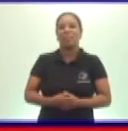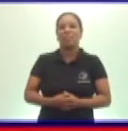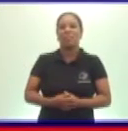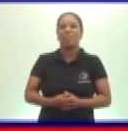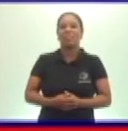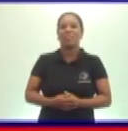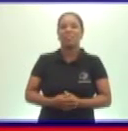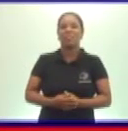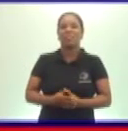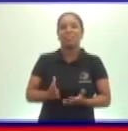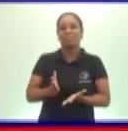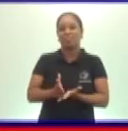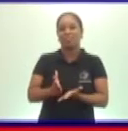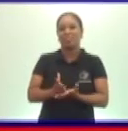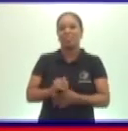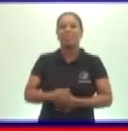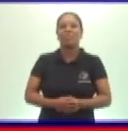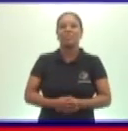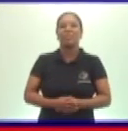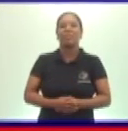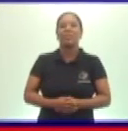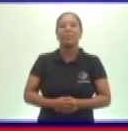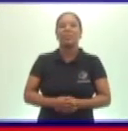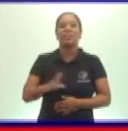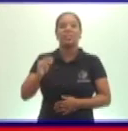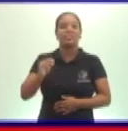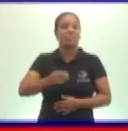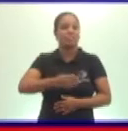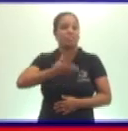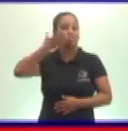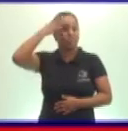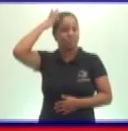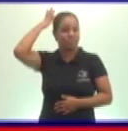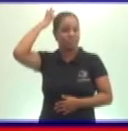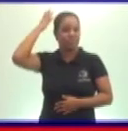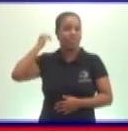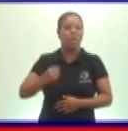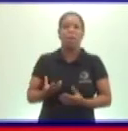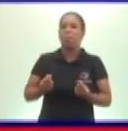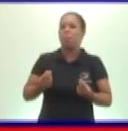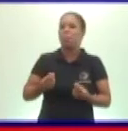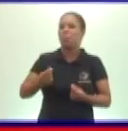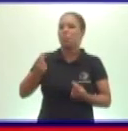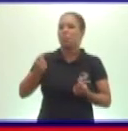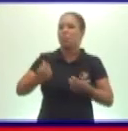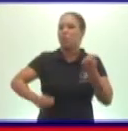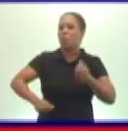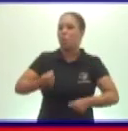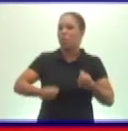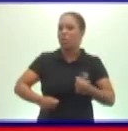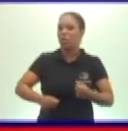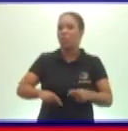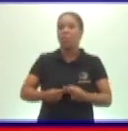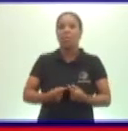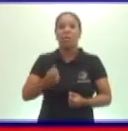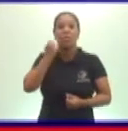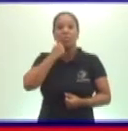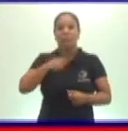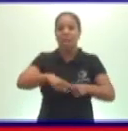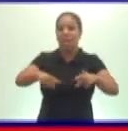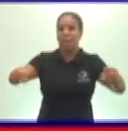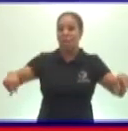emisión. Dice Díaz-Canel: hay mucho dinero corriendo, pero hay además